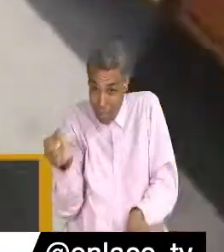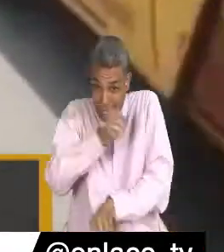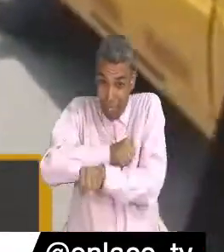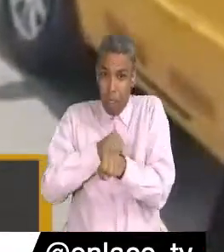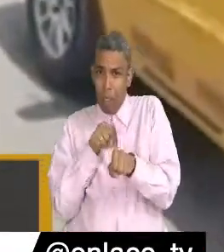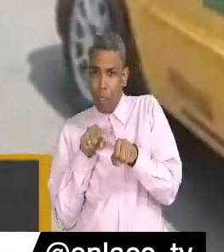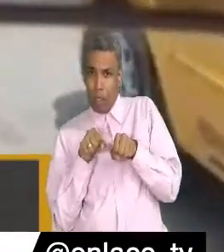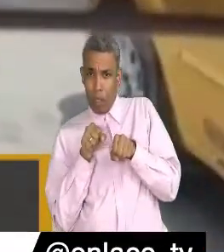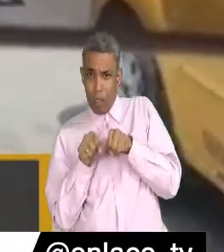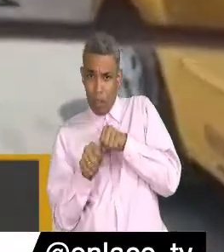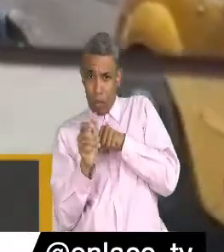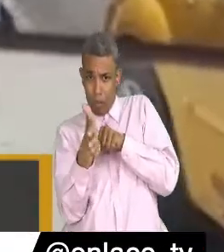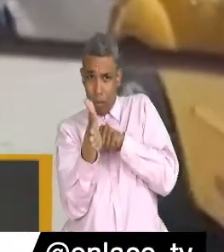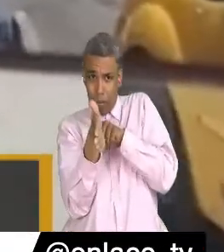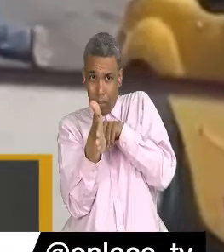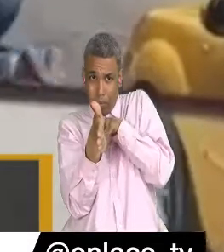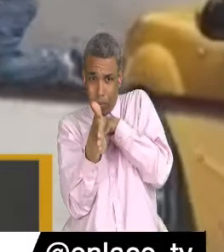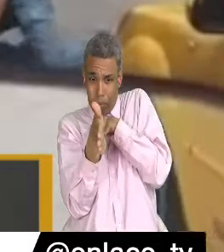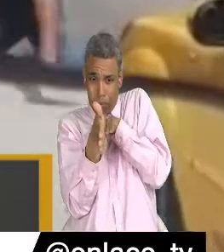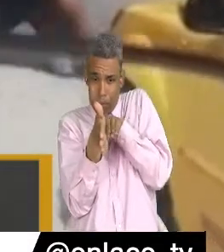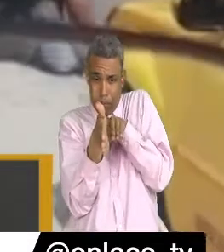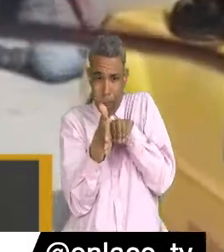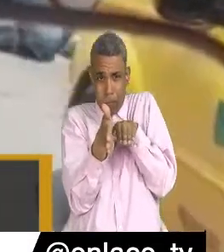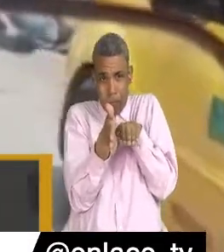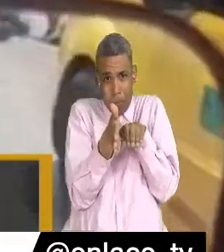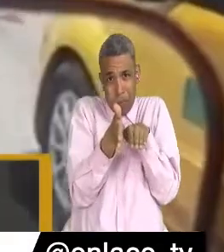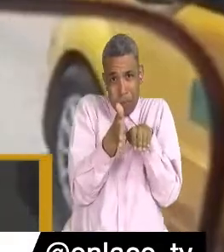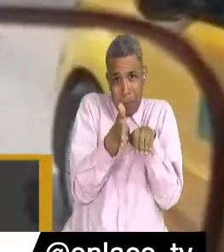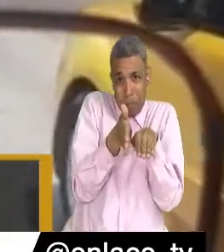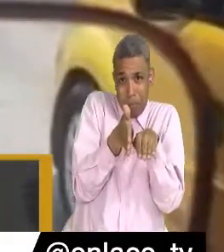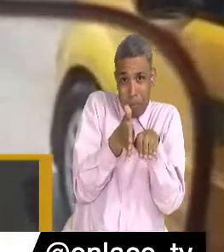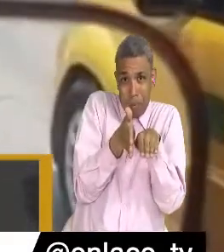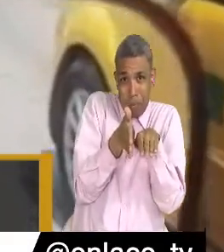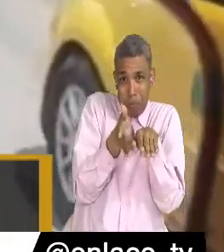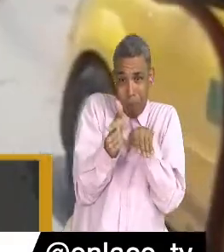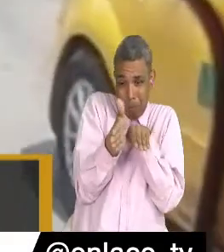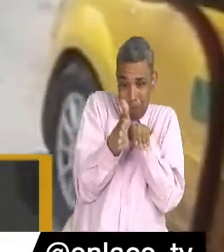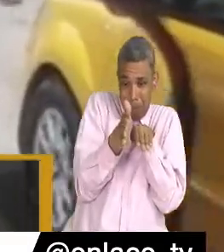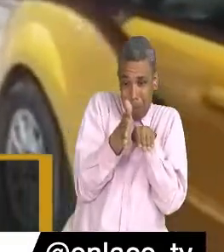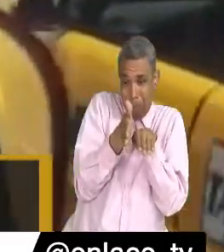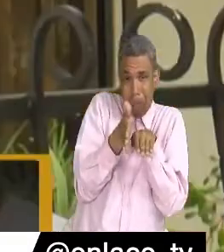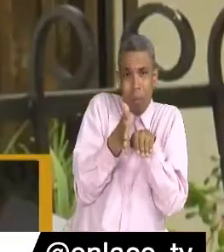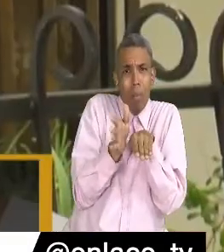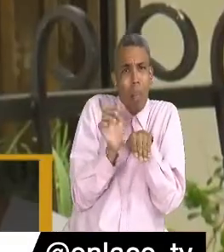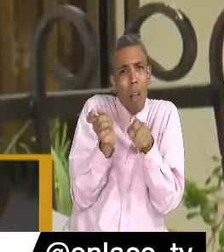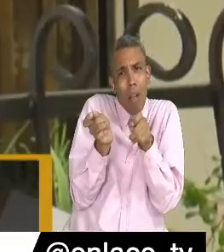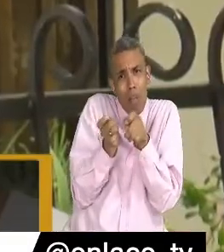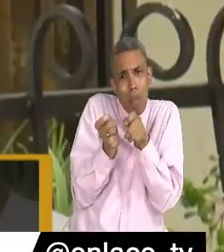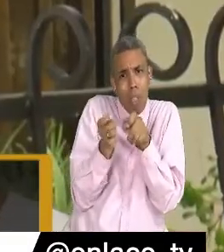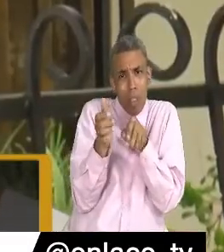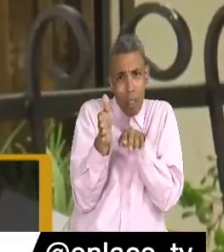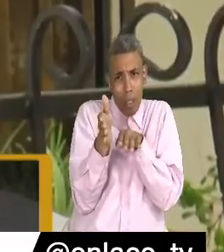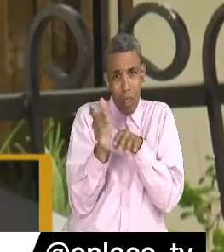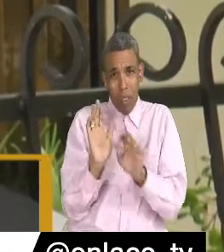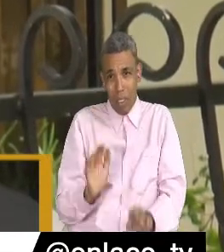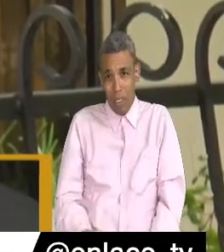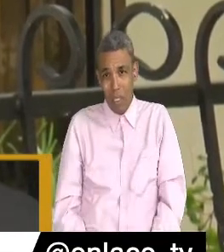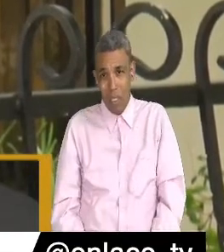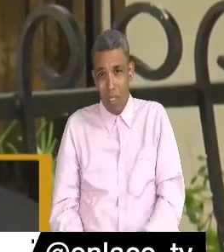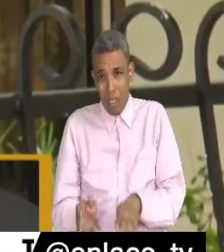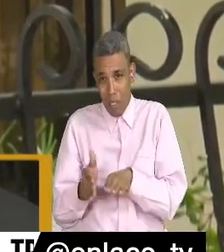brazo, y el hombre lo que saca es... Le quedé al lado de él y lo que saque la mano y me la va poniendo en la cara. Me va